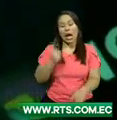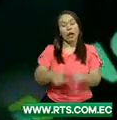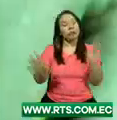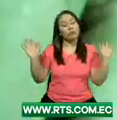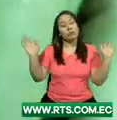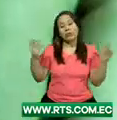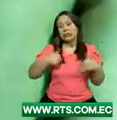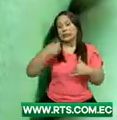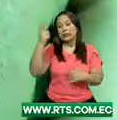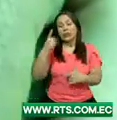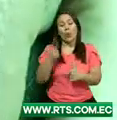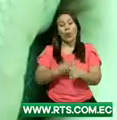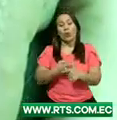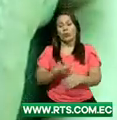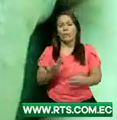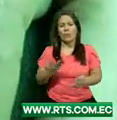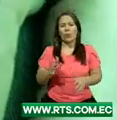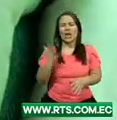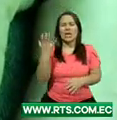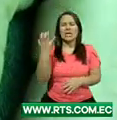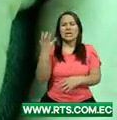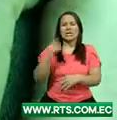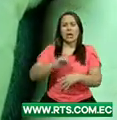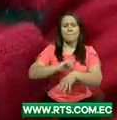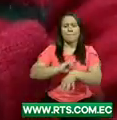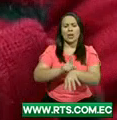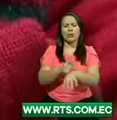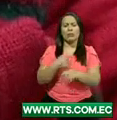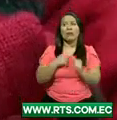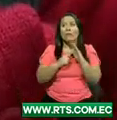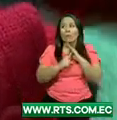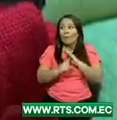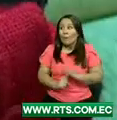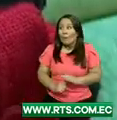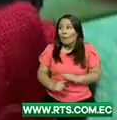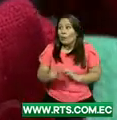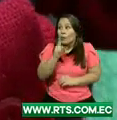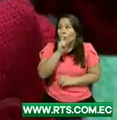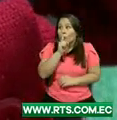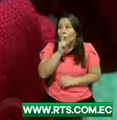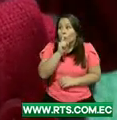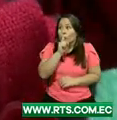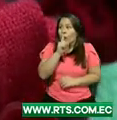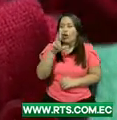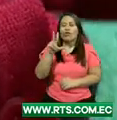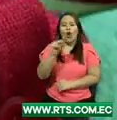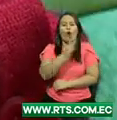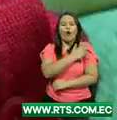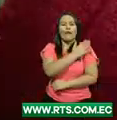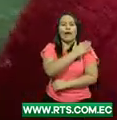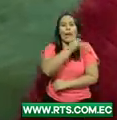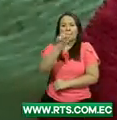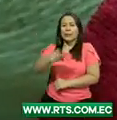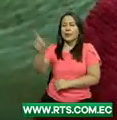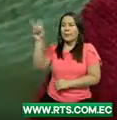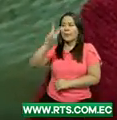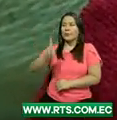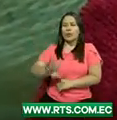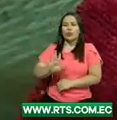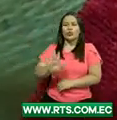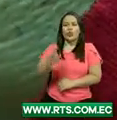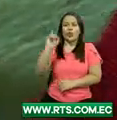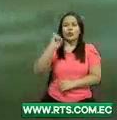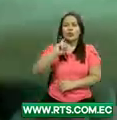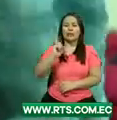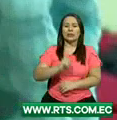nadie aproximadamente 15 minutos fueron sometidos mientras les recomendaban que lo confieren los extranjeros porque tarde o temprano la necesidad